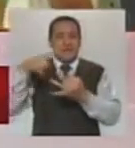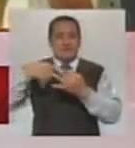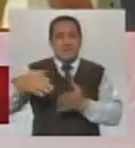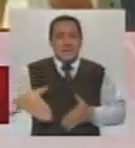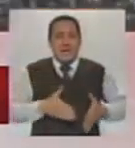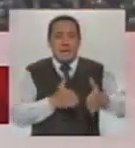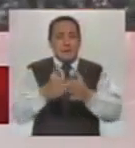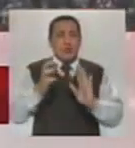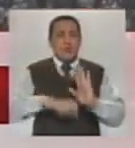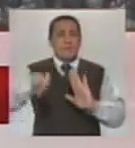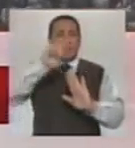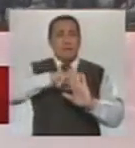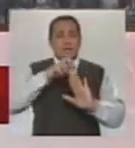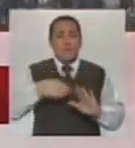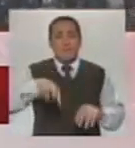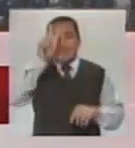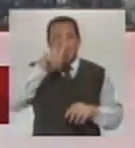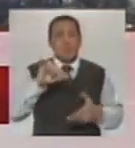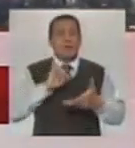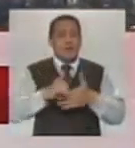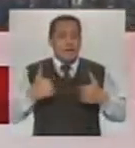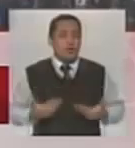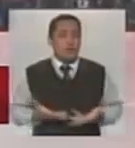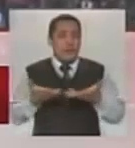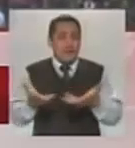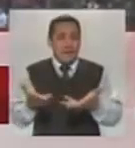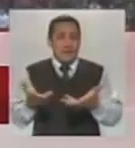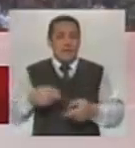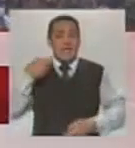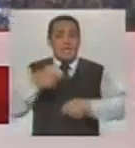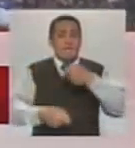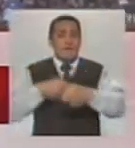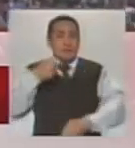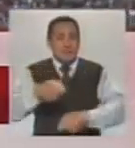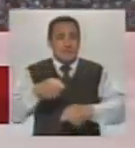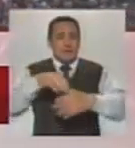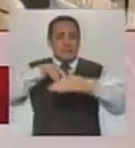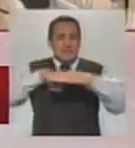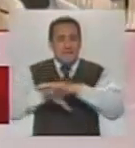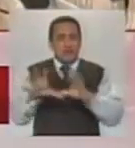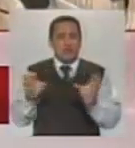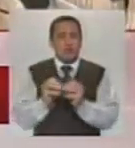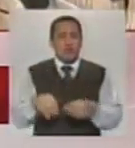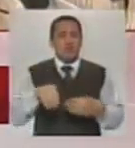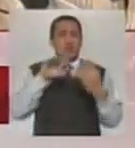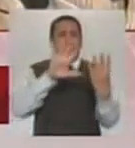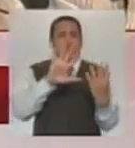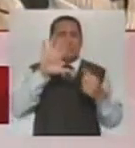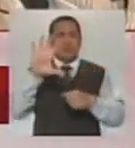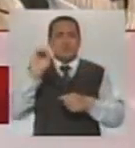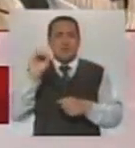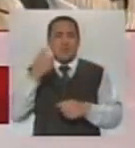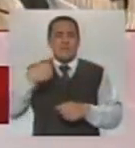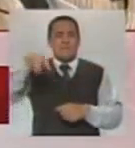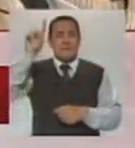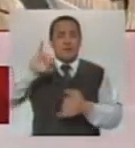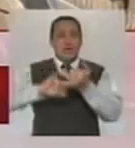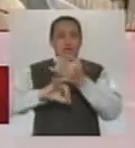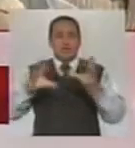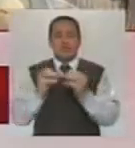a través del Proyecto Perú que nos va a permitir invertir dentro de un paquete de más de 950 millones de soles. Un